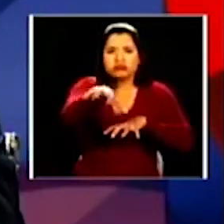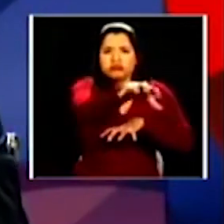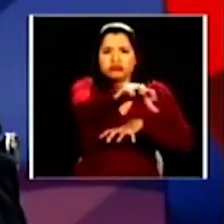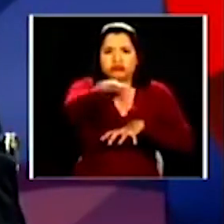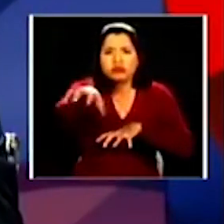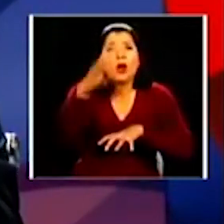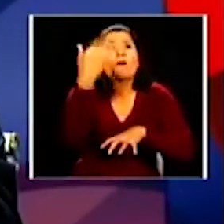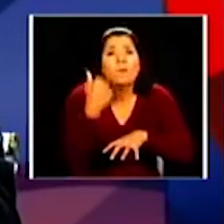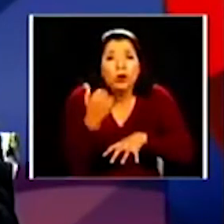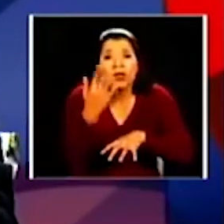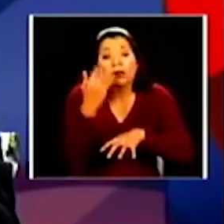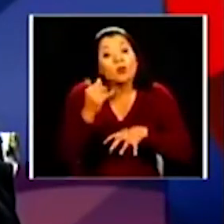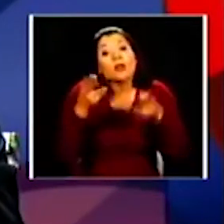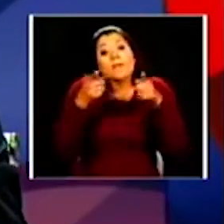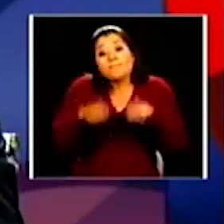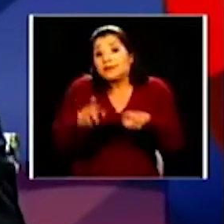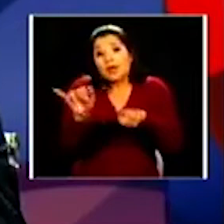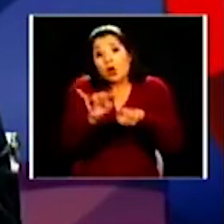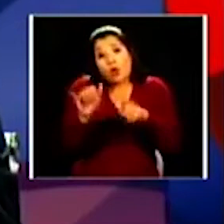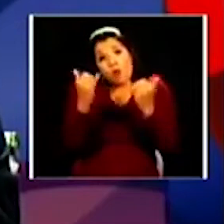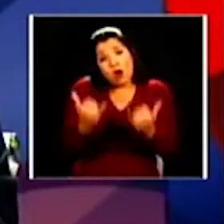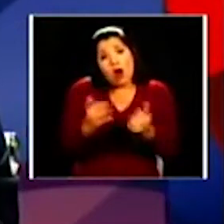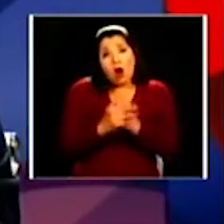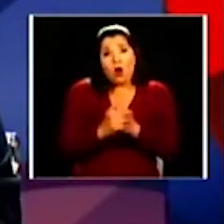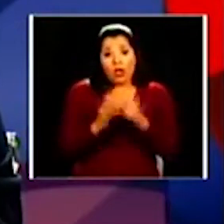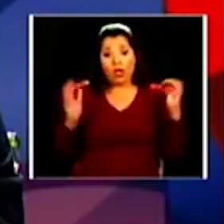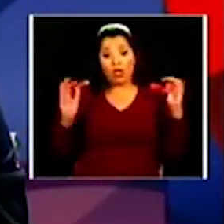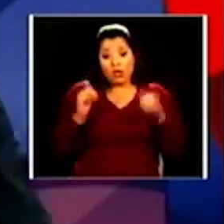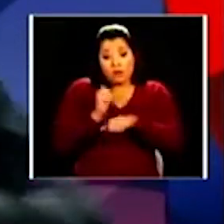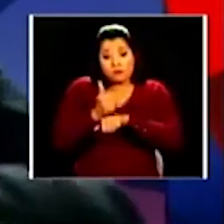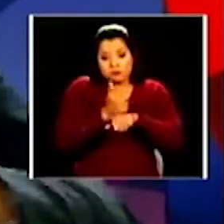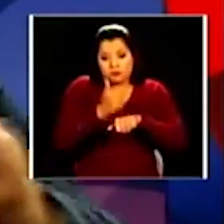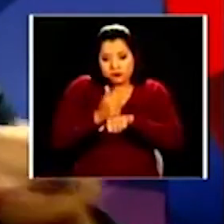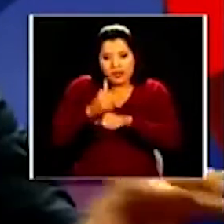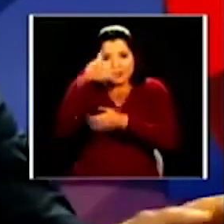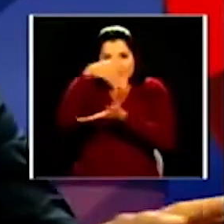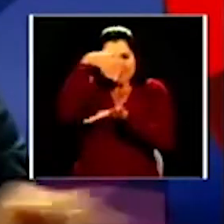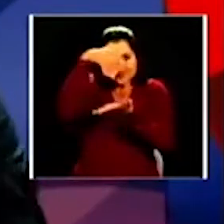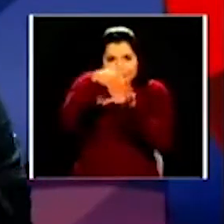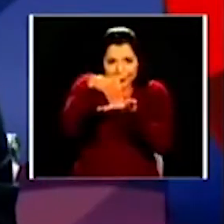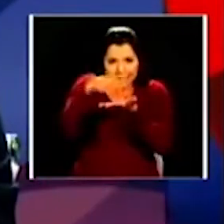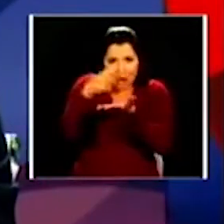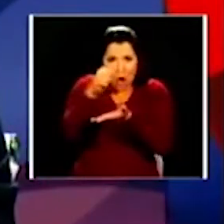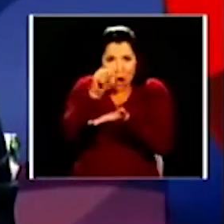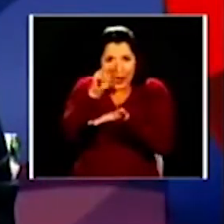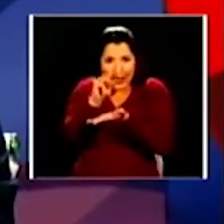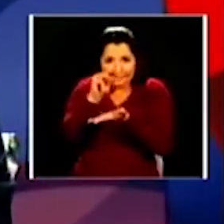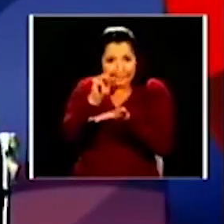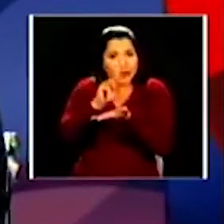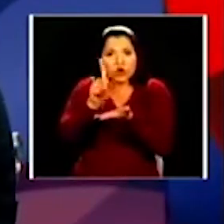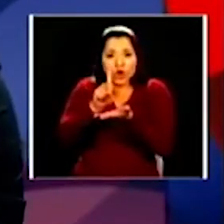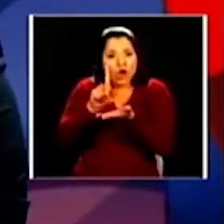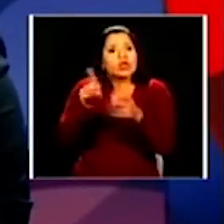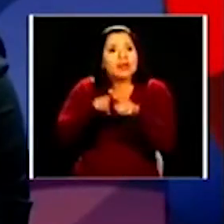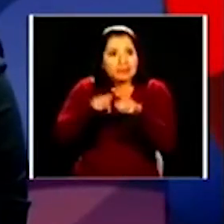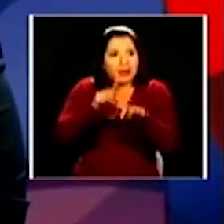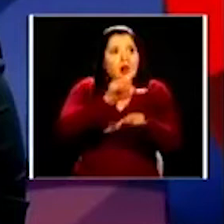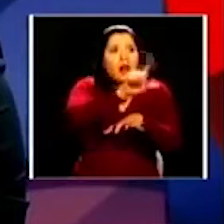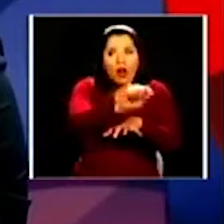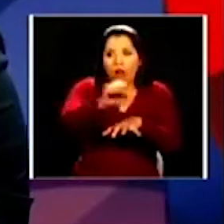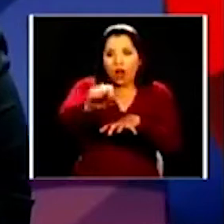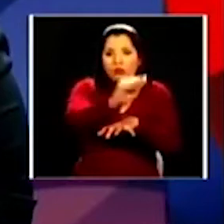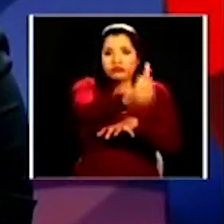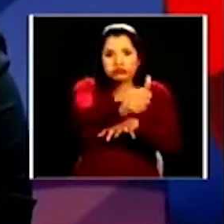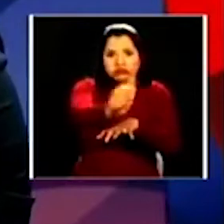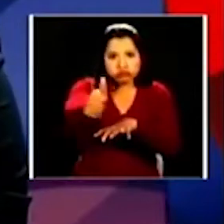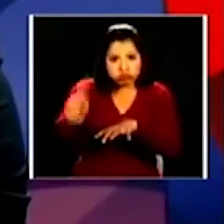el 60% del empleo en el gran área metropolitana. Necesitamos generarlo de manera regional. Por eso, otra de las grandes iniciativas